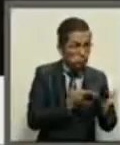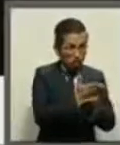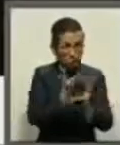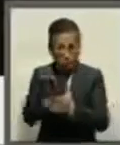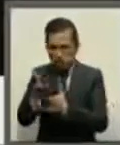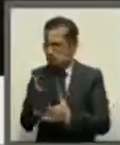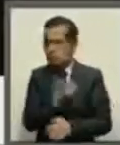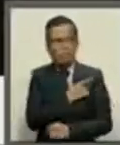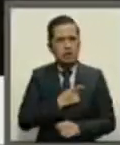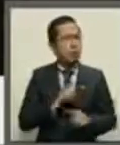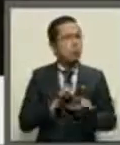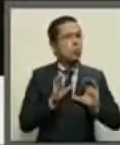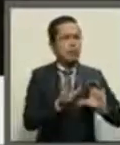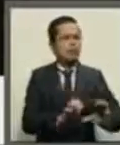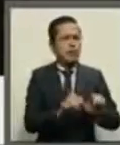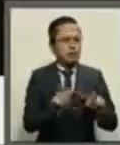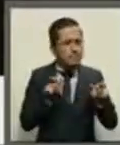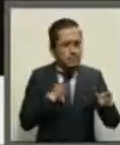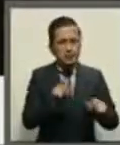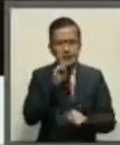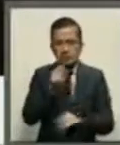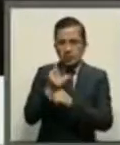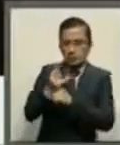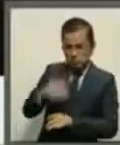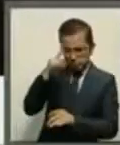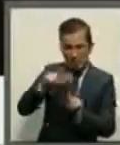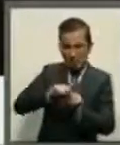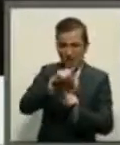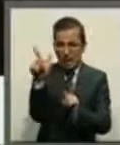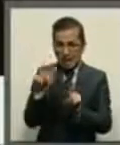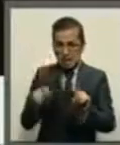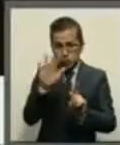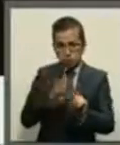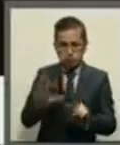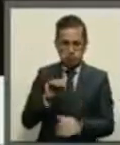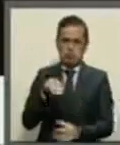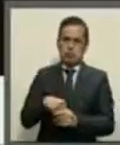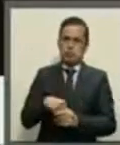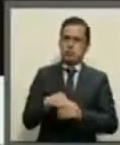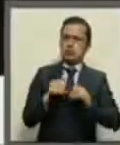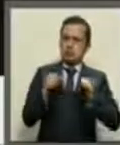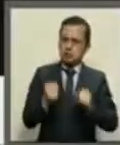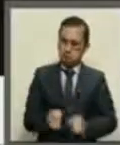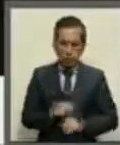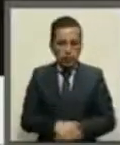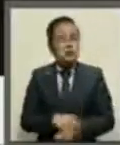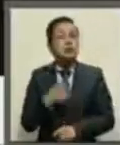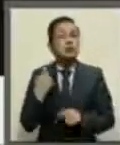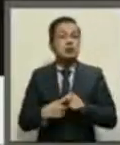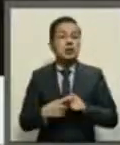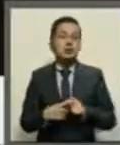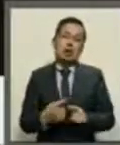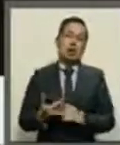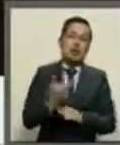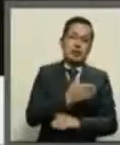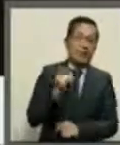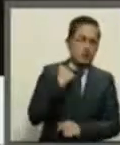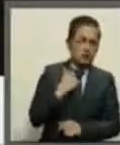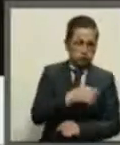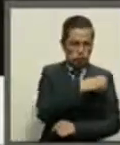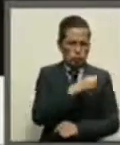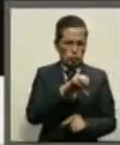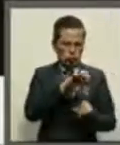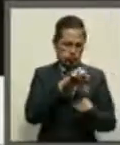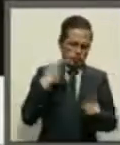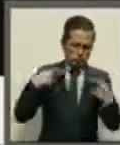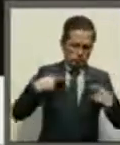público, de seguridad nacional privada y de datos personales que durante el ejercicio de su encargo manejó un comisionado bajo los